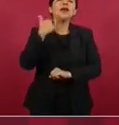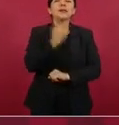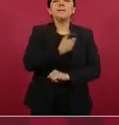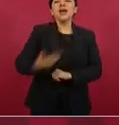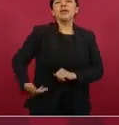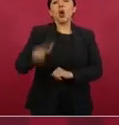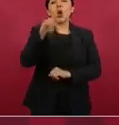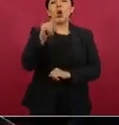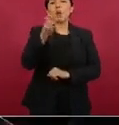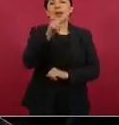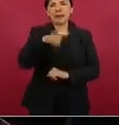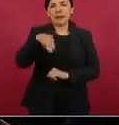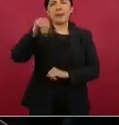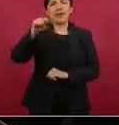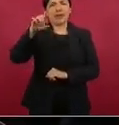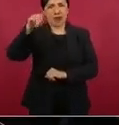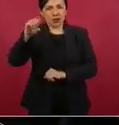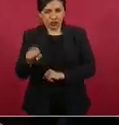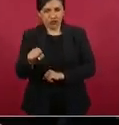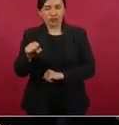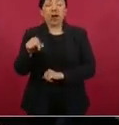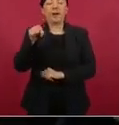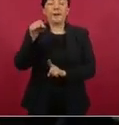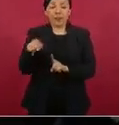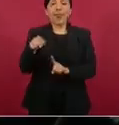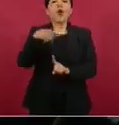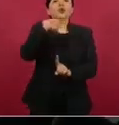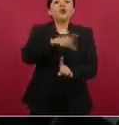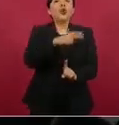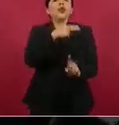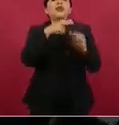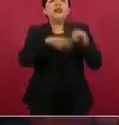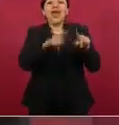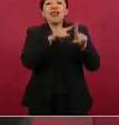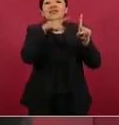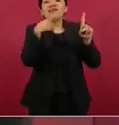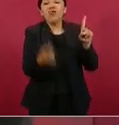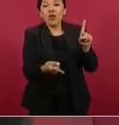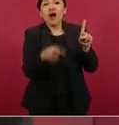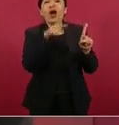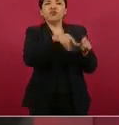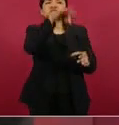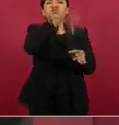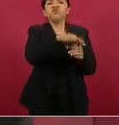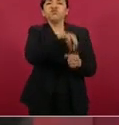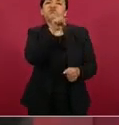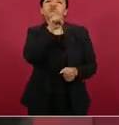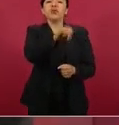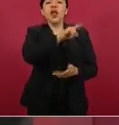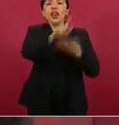votó por la constitucionalidad de la ley.